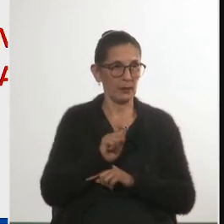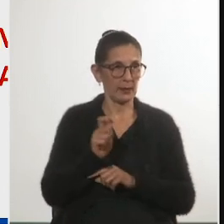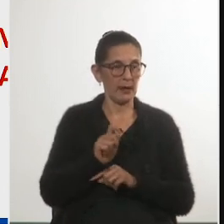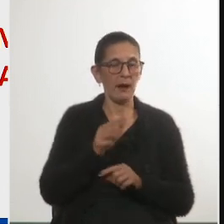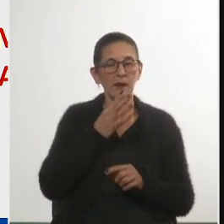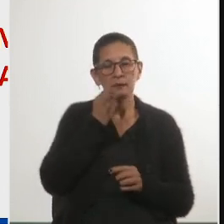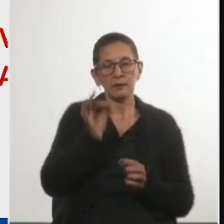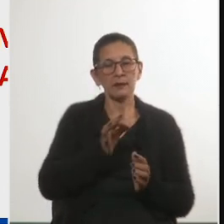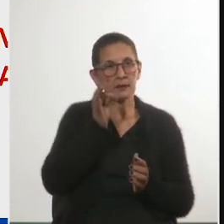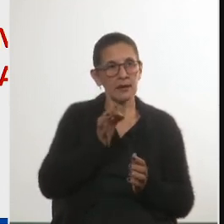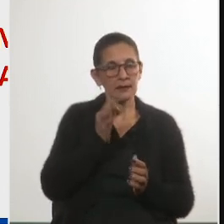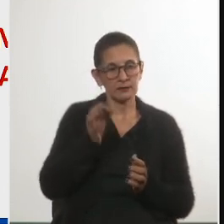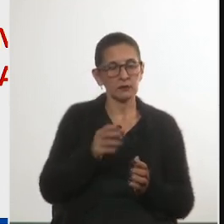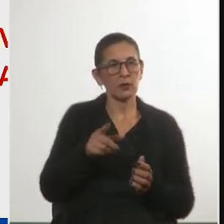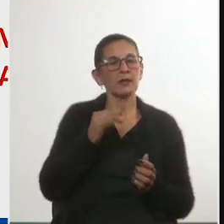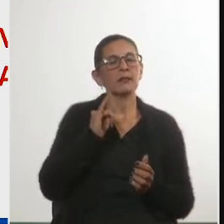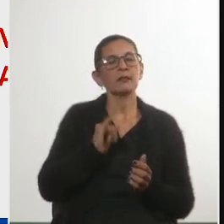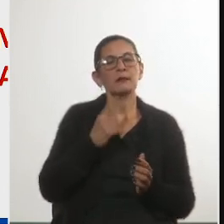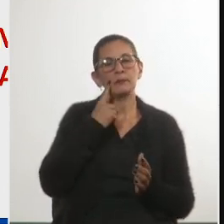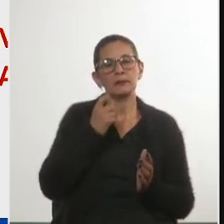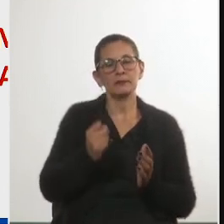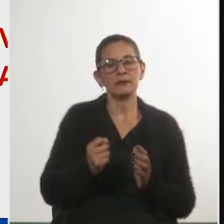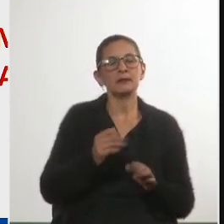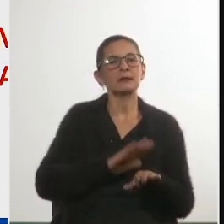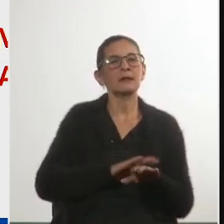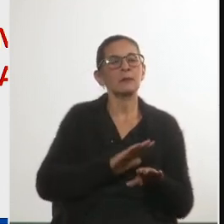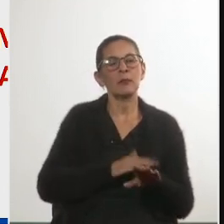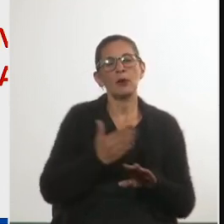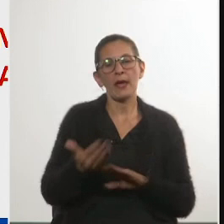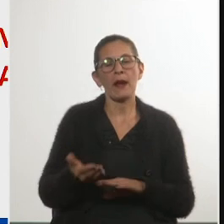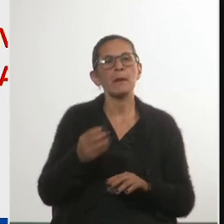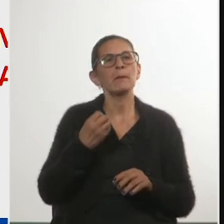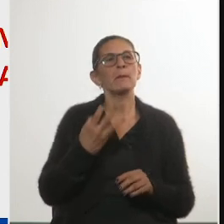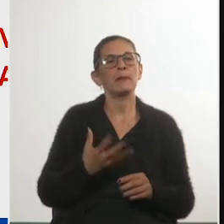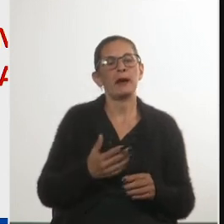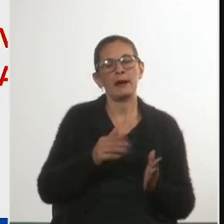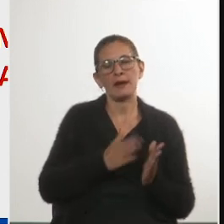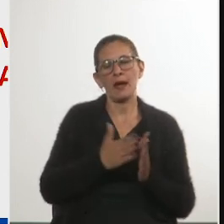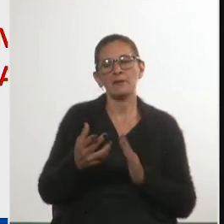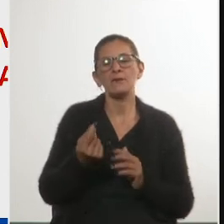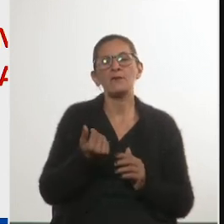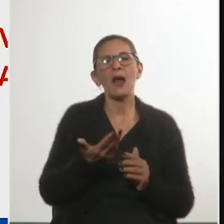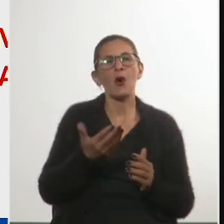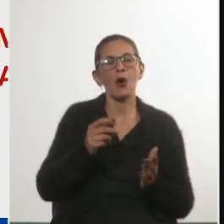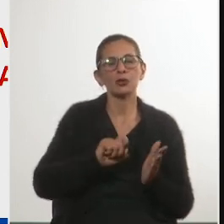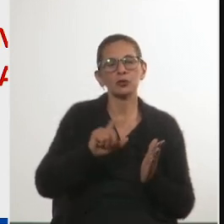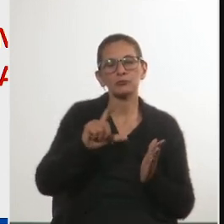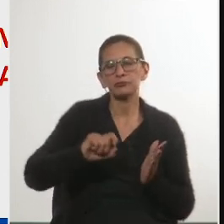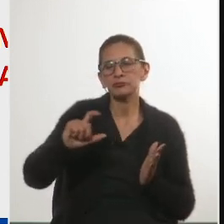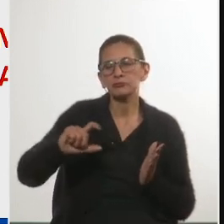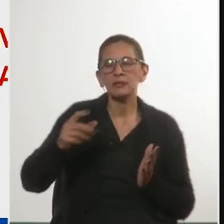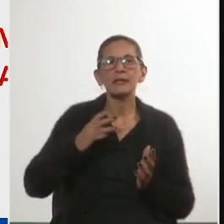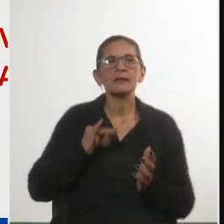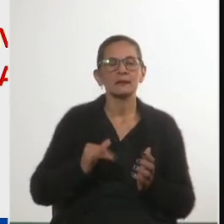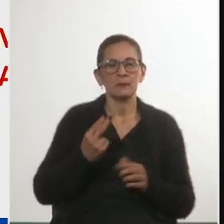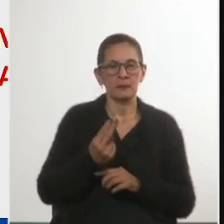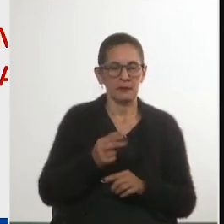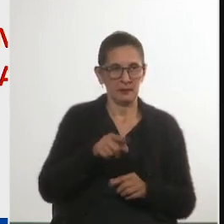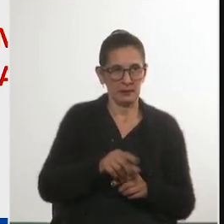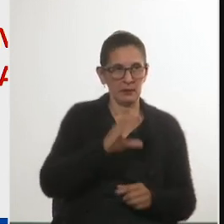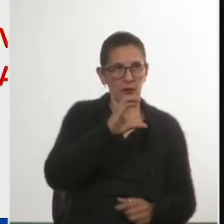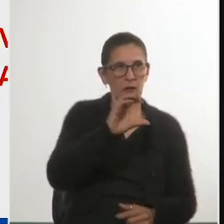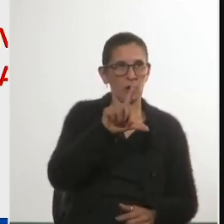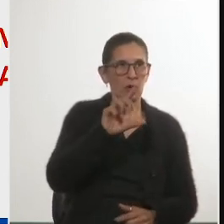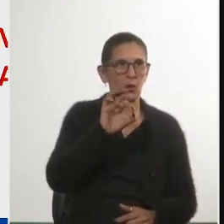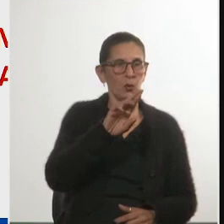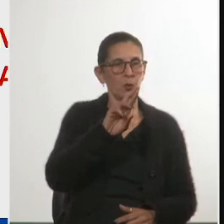la declaración de excepcionalidad temporal para el cumplimiento de los siguientes valores máximos permitidos: cloruros